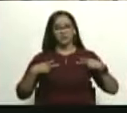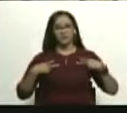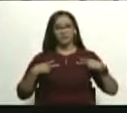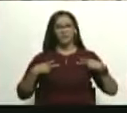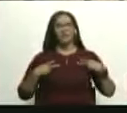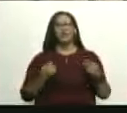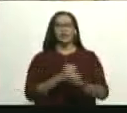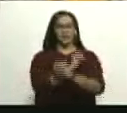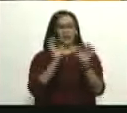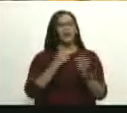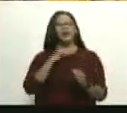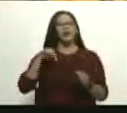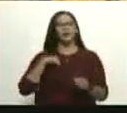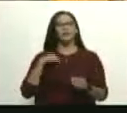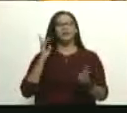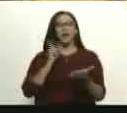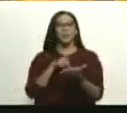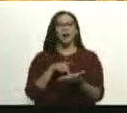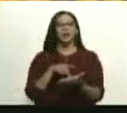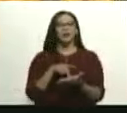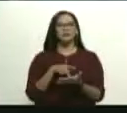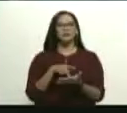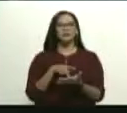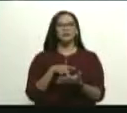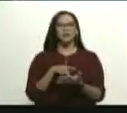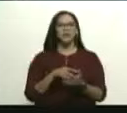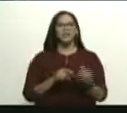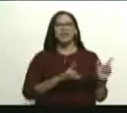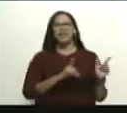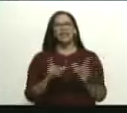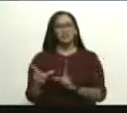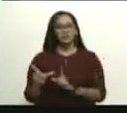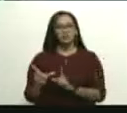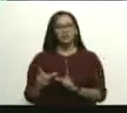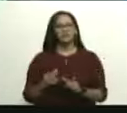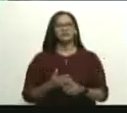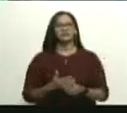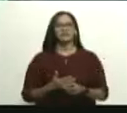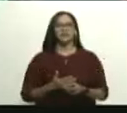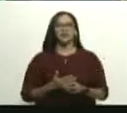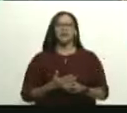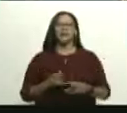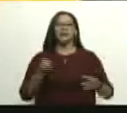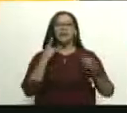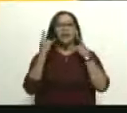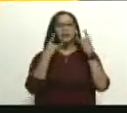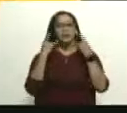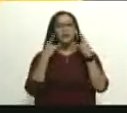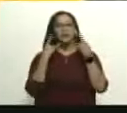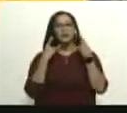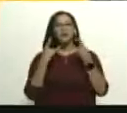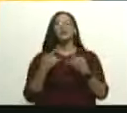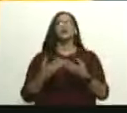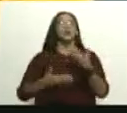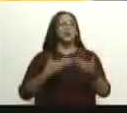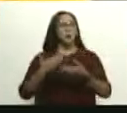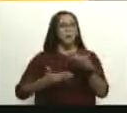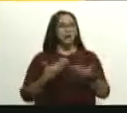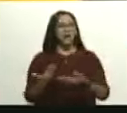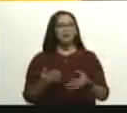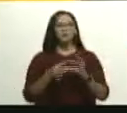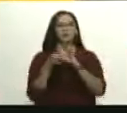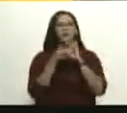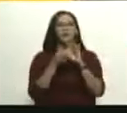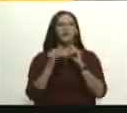que nosotros estamos aquí prestos y listos mediante la activación de un comando unificado e